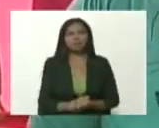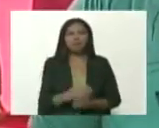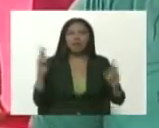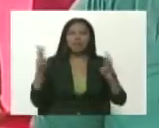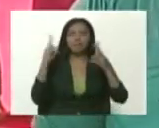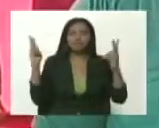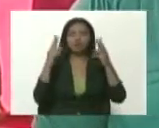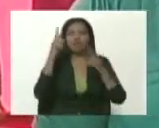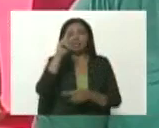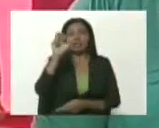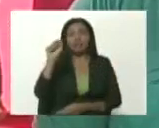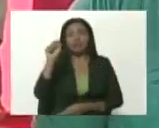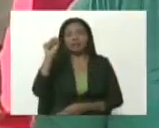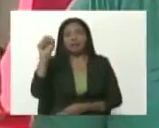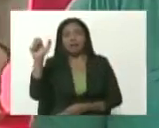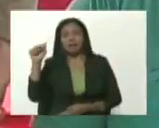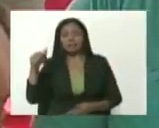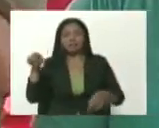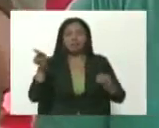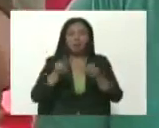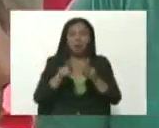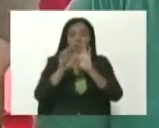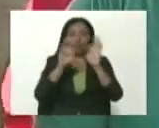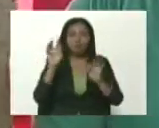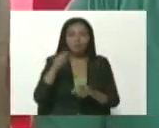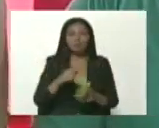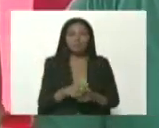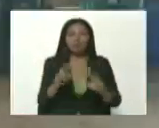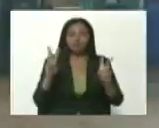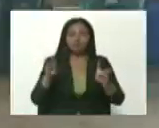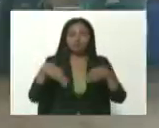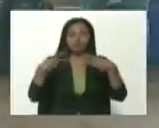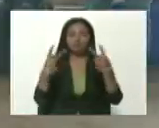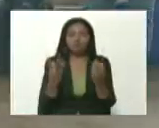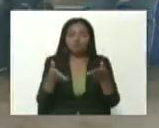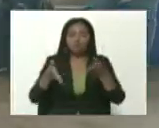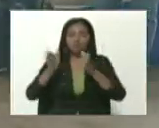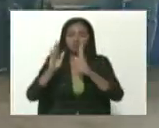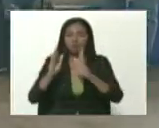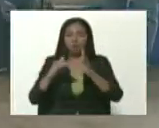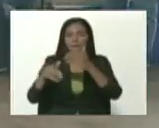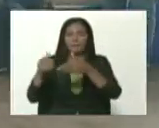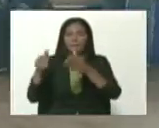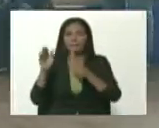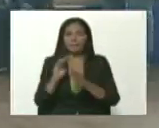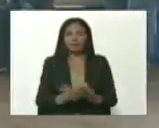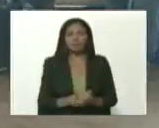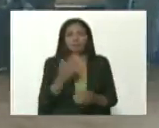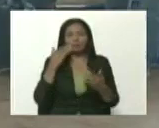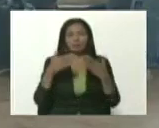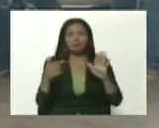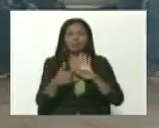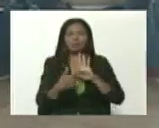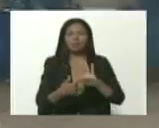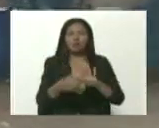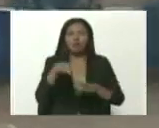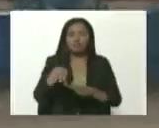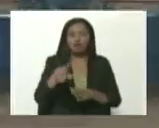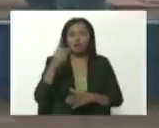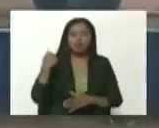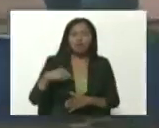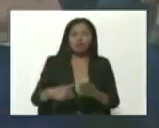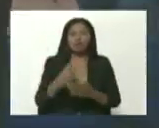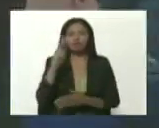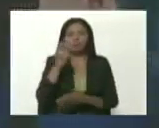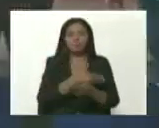presidente, en el estado Zulia se sigue consolidando en una nueva estructura. Permítame mostrarle, presidente, de un estado que tiene